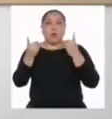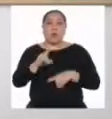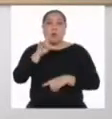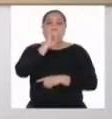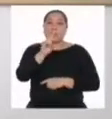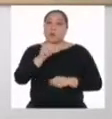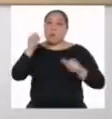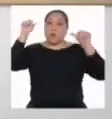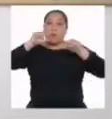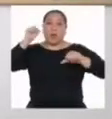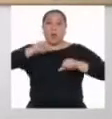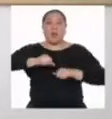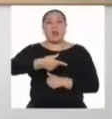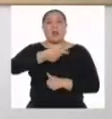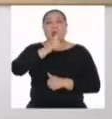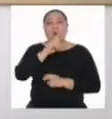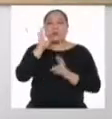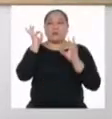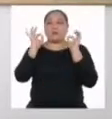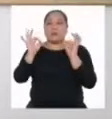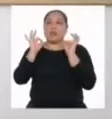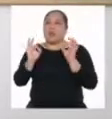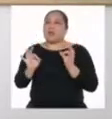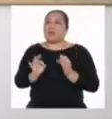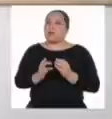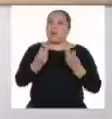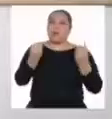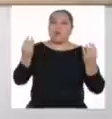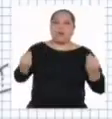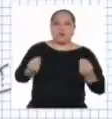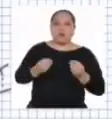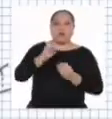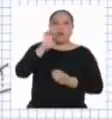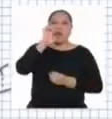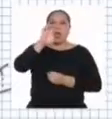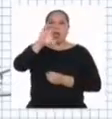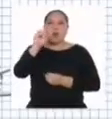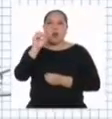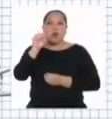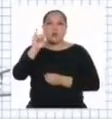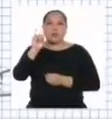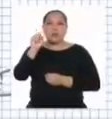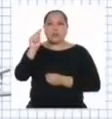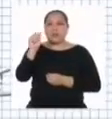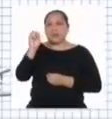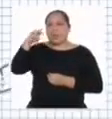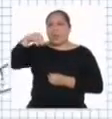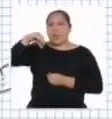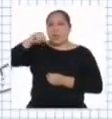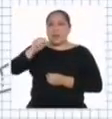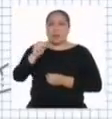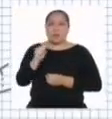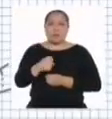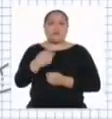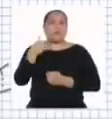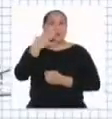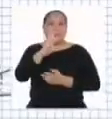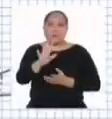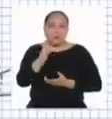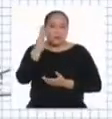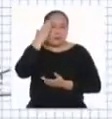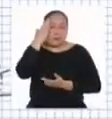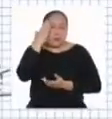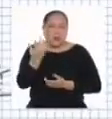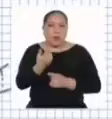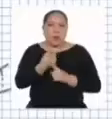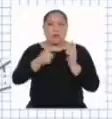hacemos mal uso del agua, ponemos en riesgo muchos ecosistemas. Quizás no lo sabías, pero el promedio de agua que se